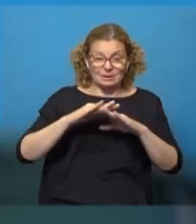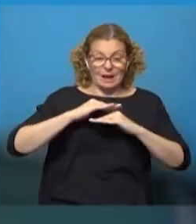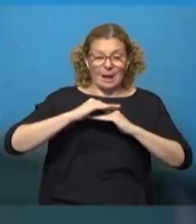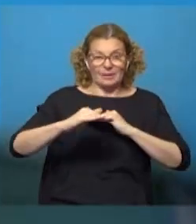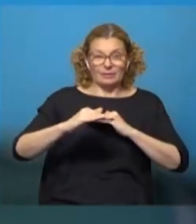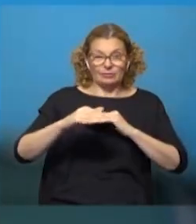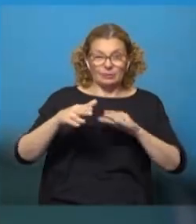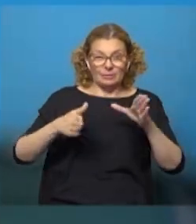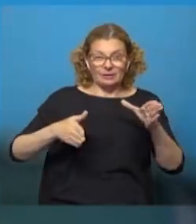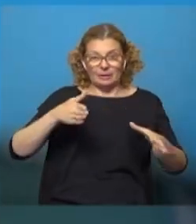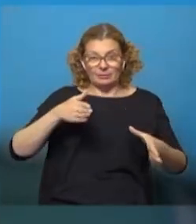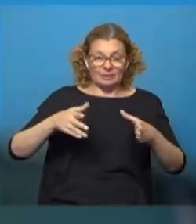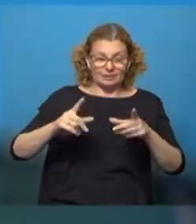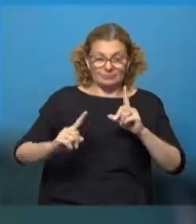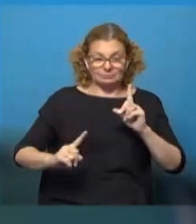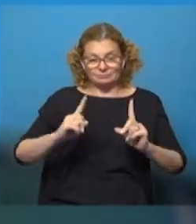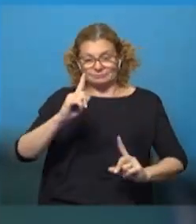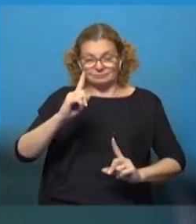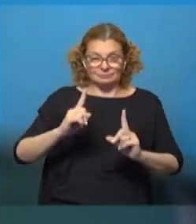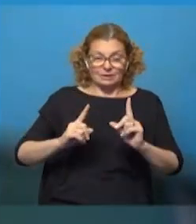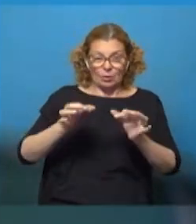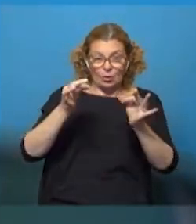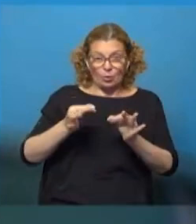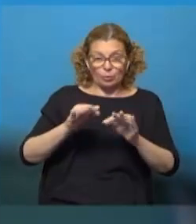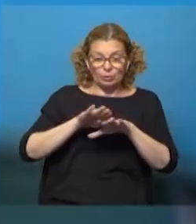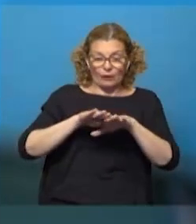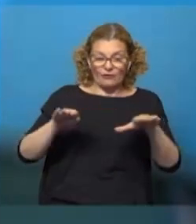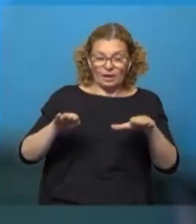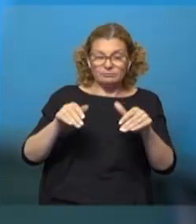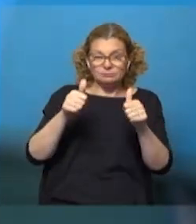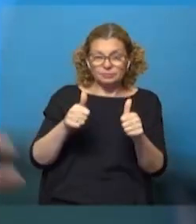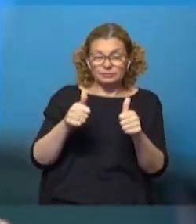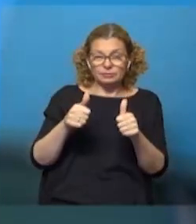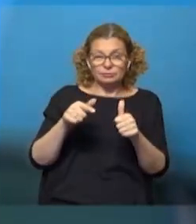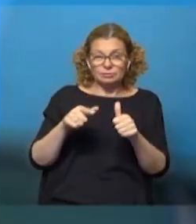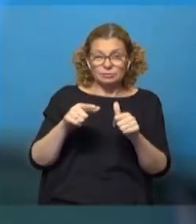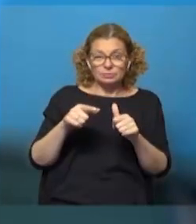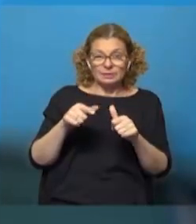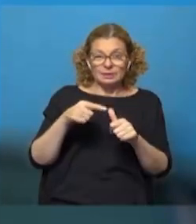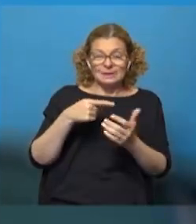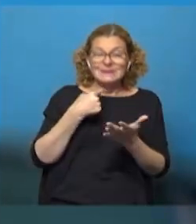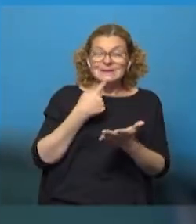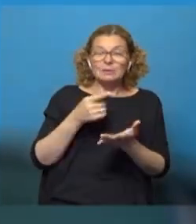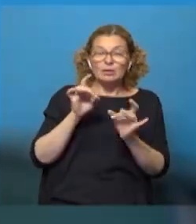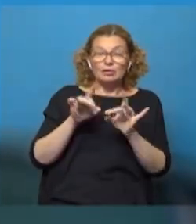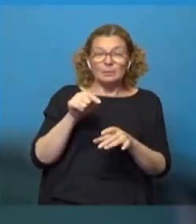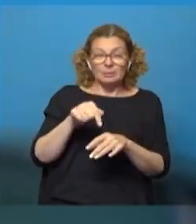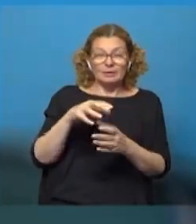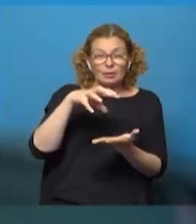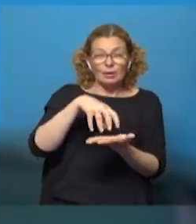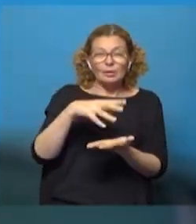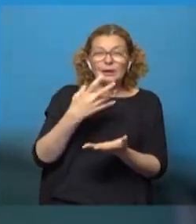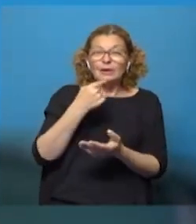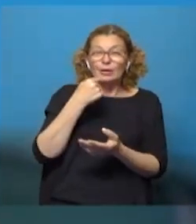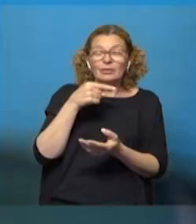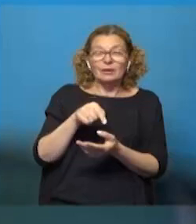o hacer una mesa con las patas de parejas Y entonces calzas justito queda bien horizontal Pero entonces solo sirve para ese lugar lo que quiero decir